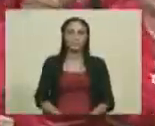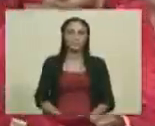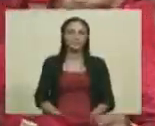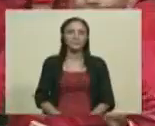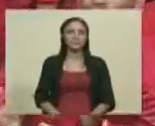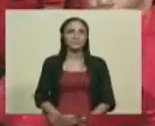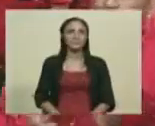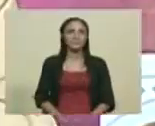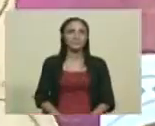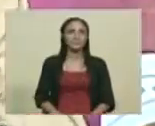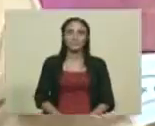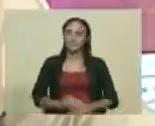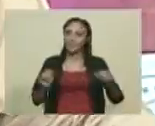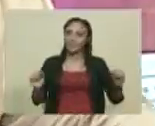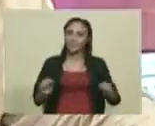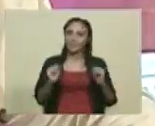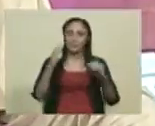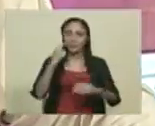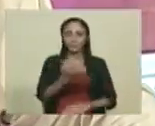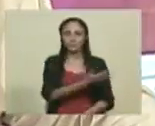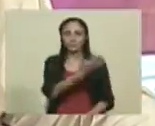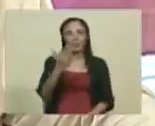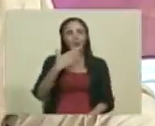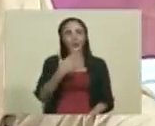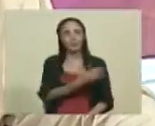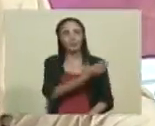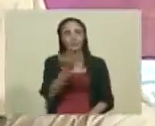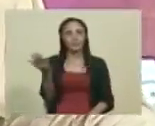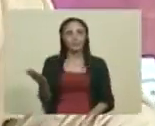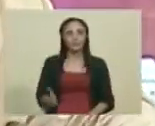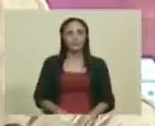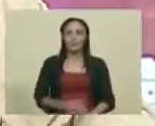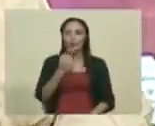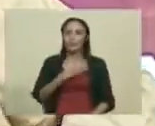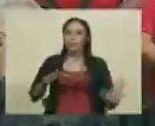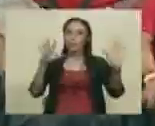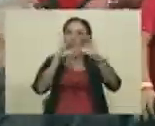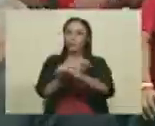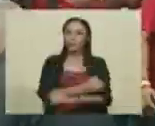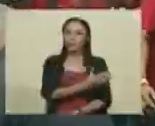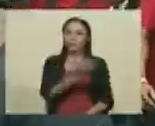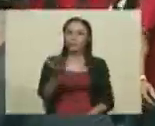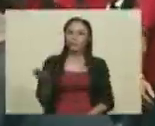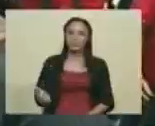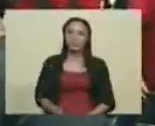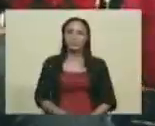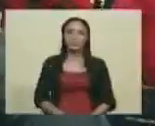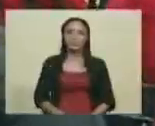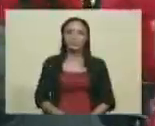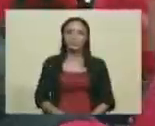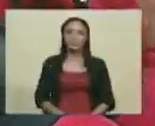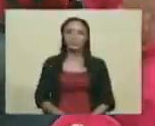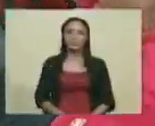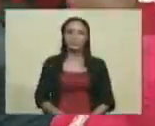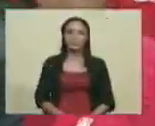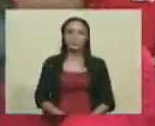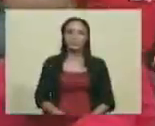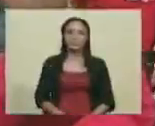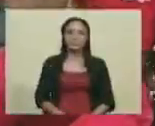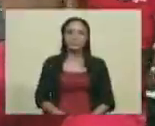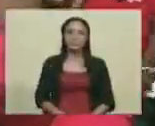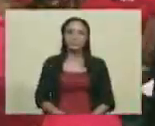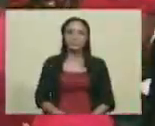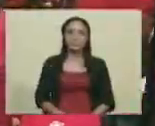¡Venceremos, hermanos! ¡Venceremos, hermanas! Muchas gracias. Buenas noches a Venezuela. Y de esa... esta manera finaliza este